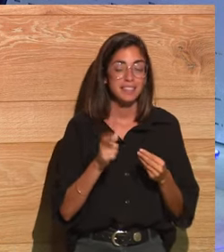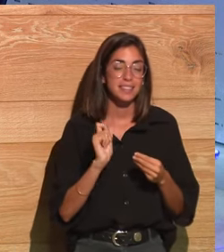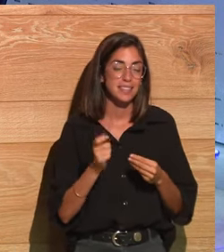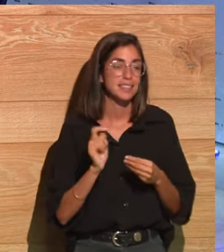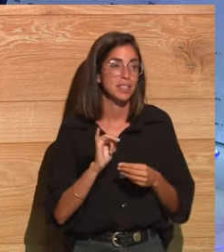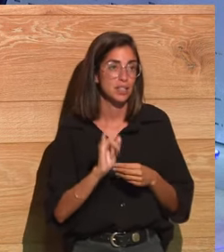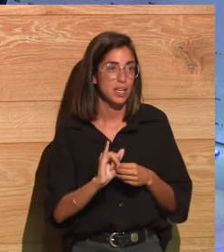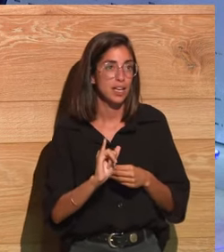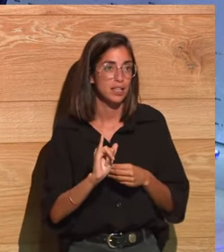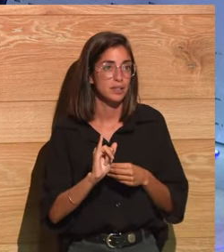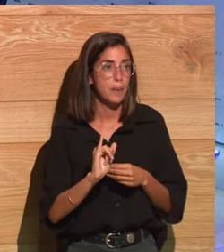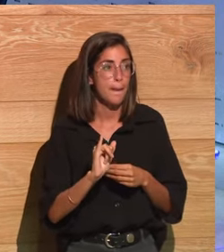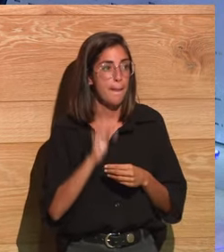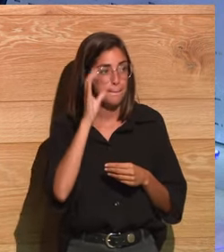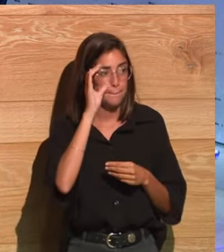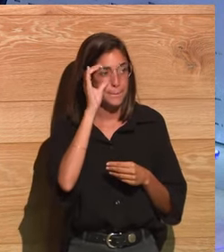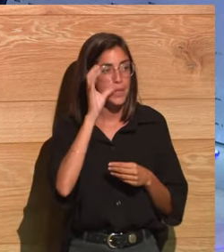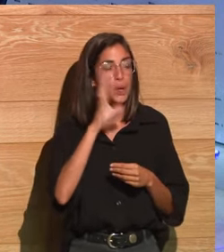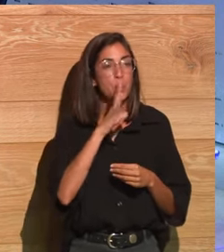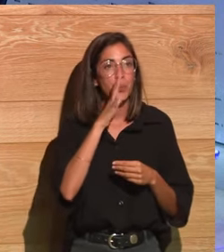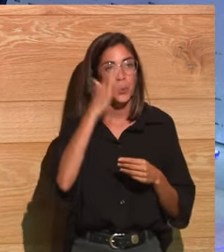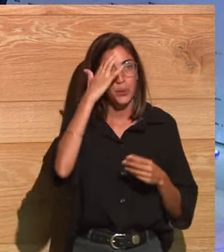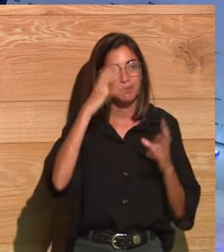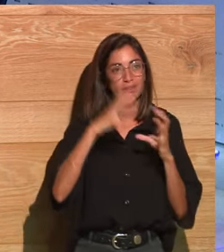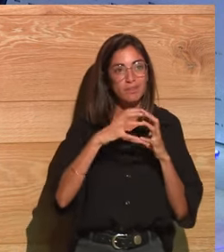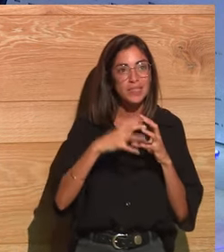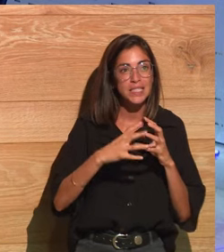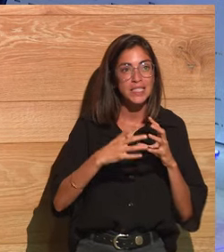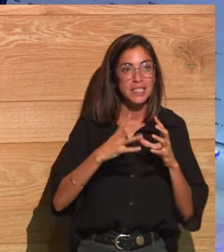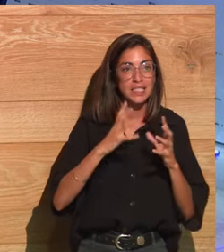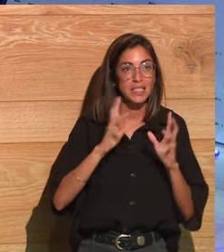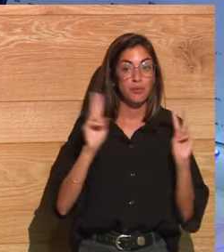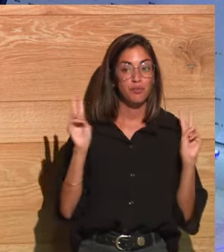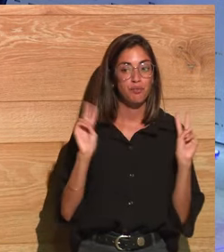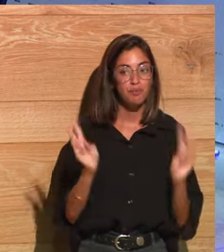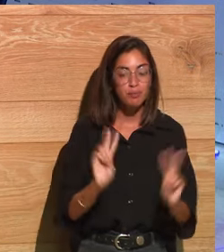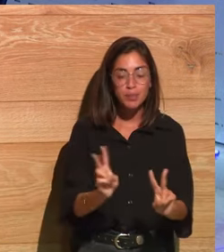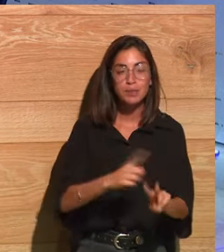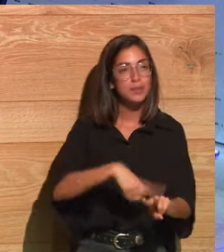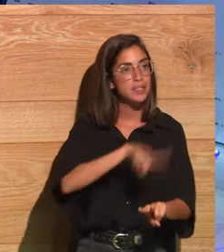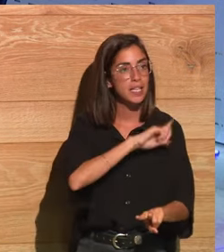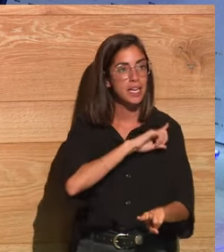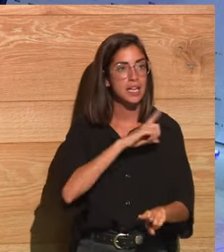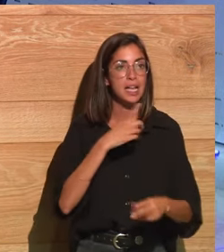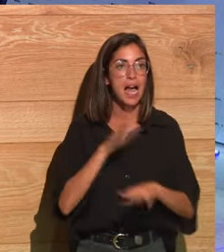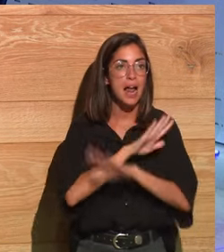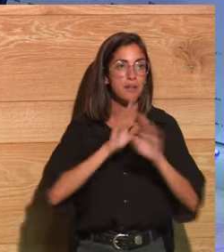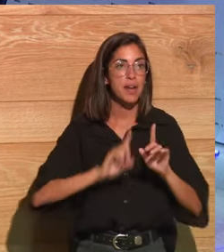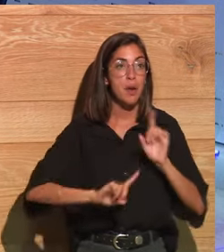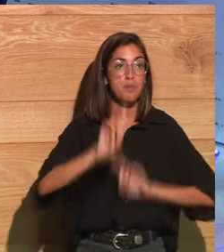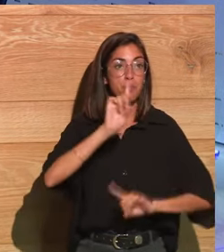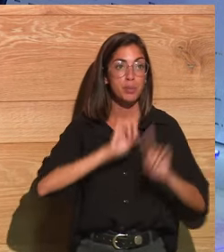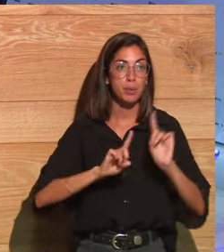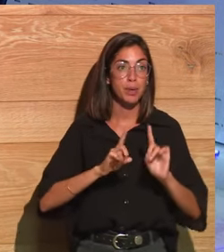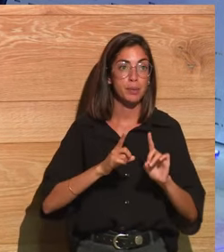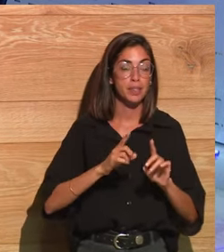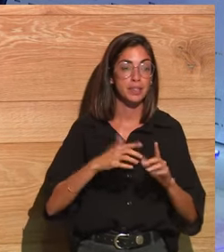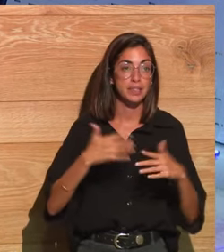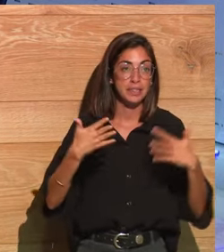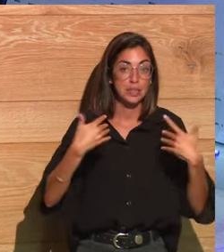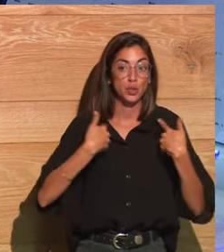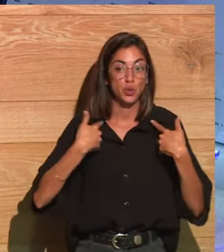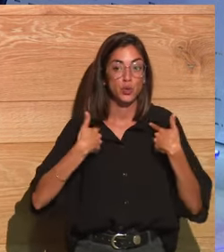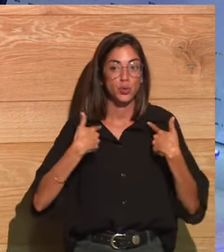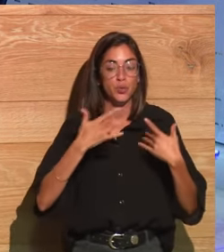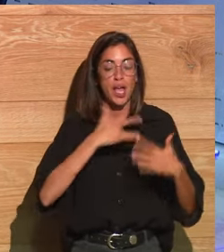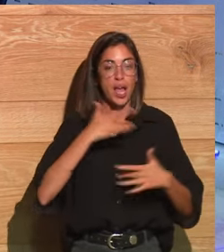muchas veces ese cerebro pasado de revoluciones genera muchos problemas, además en muchos sistemas, porque realmente nuestro sistema de